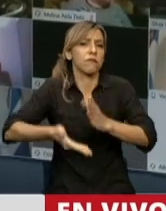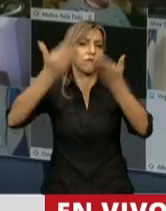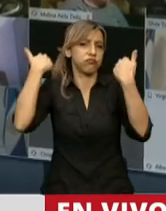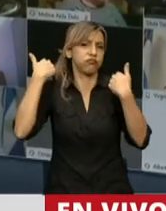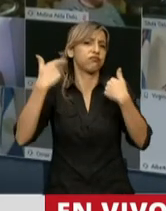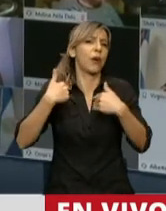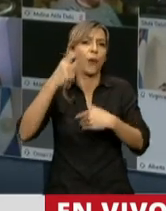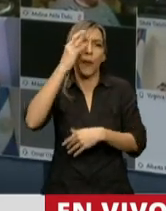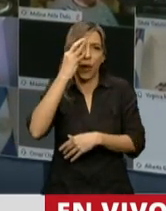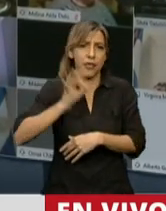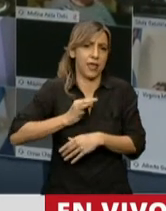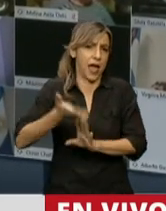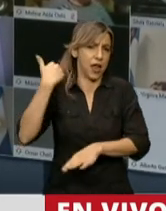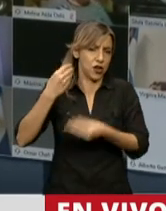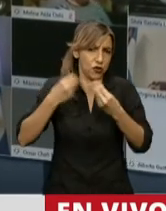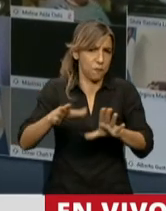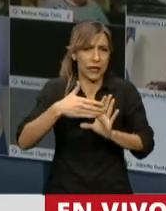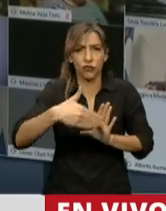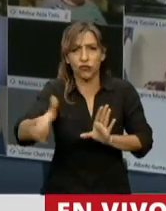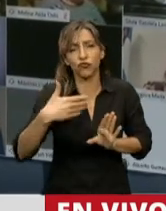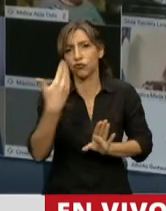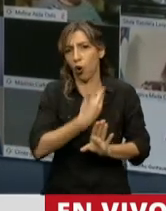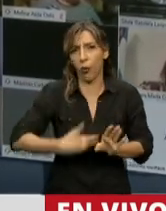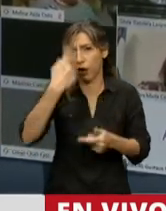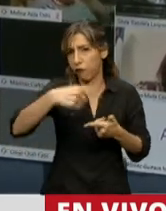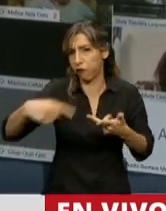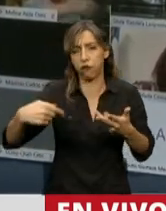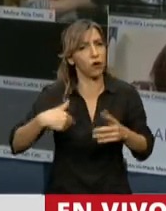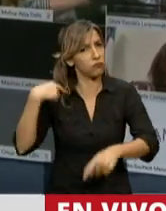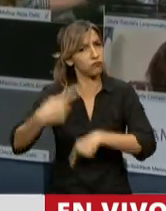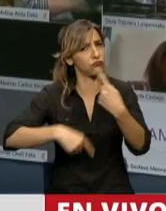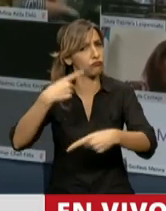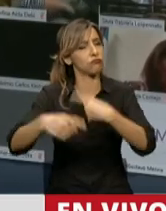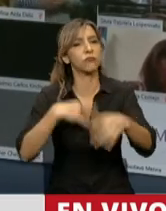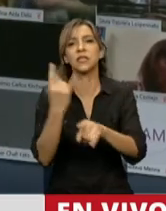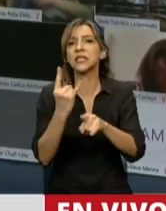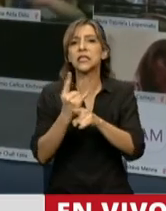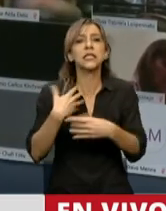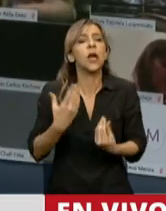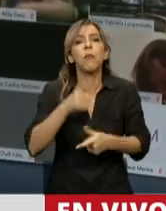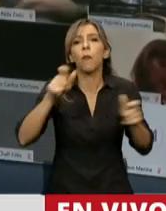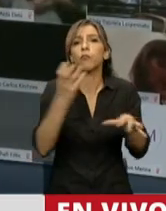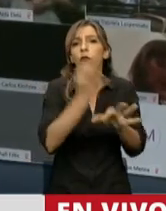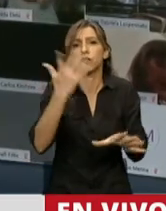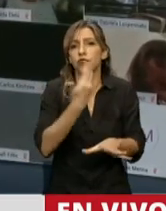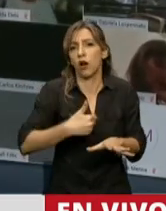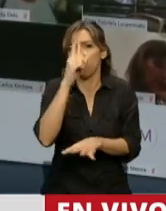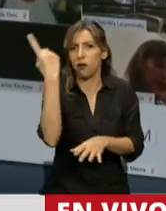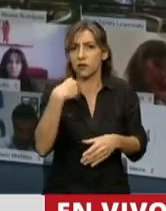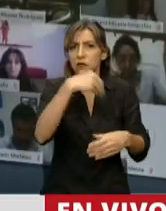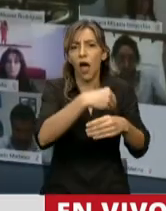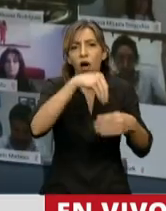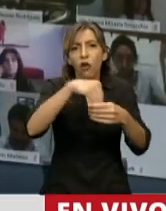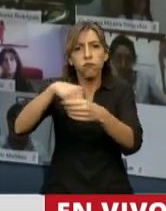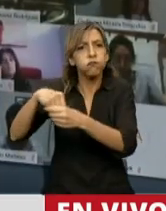años, transversal a muchas gestiones, fue llevado adelante por profesionales del Estado que siguieron con su trabajo a pesar de los cambios